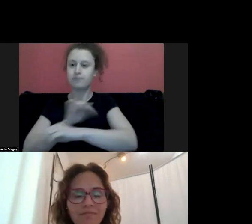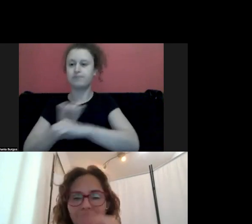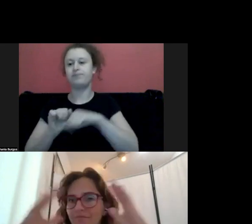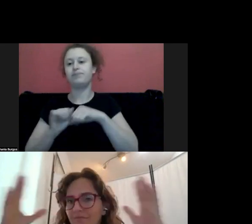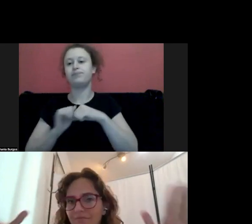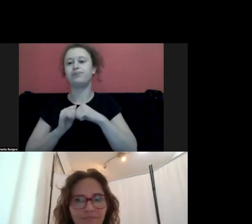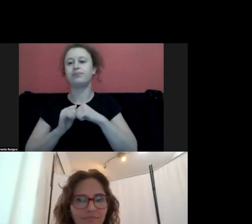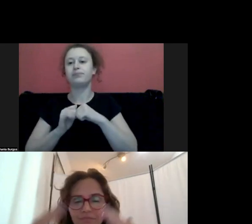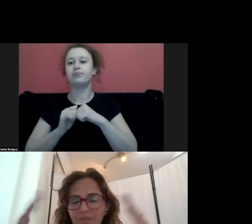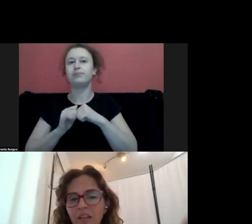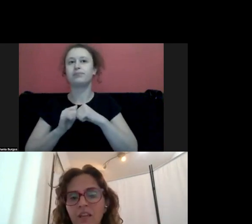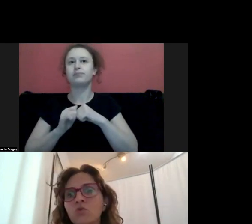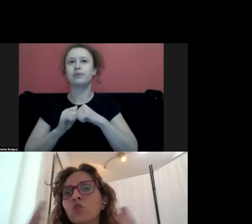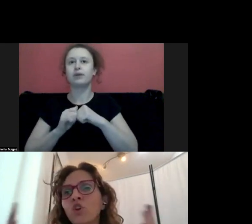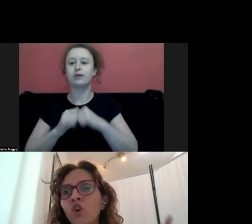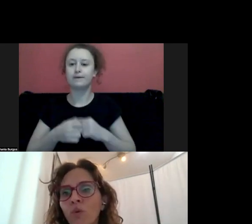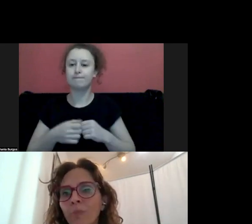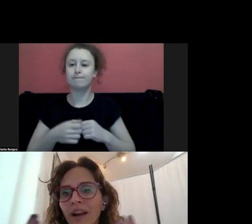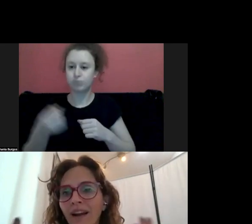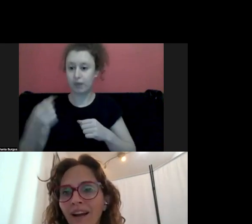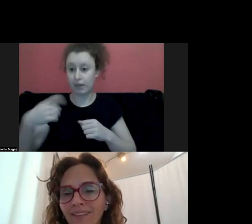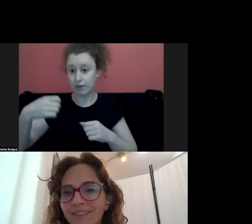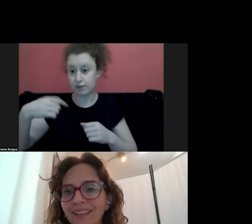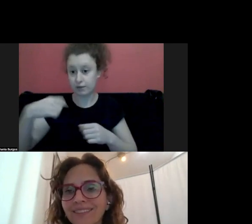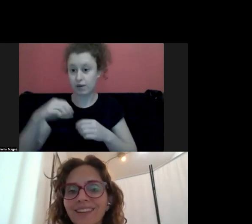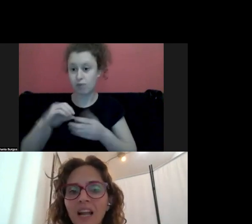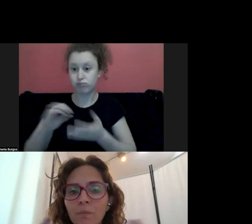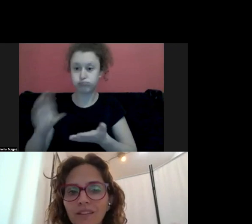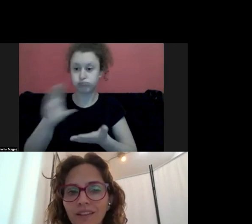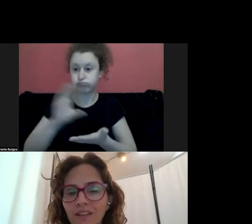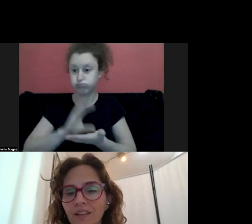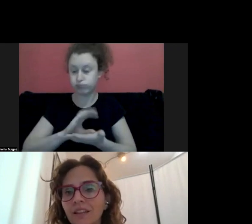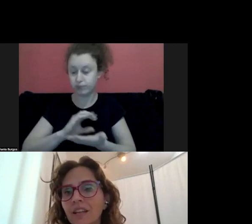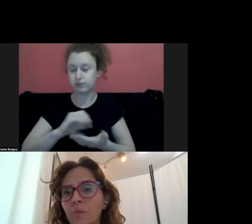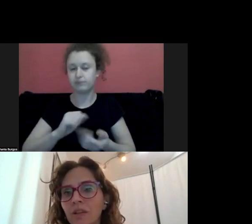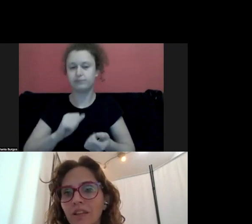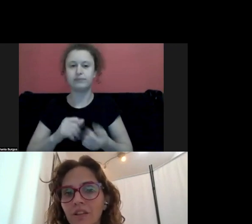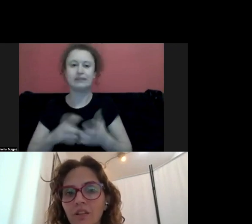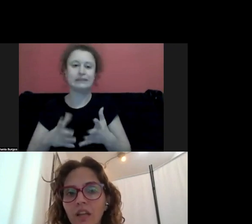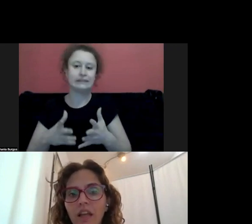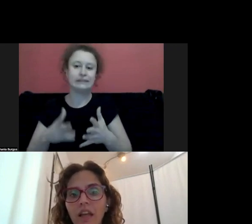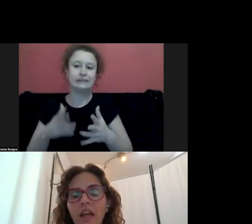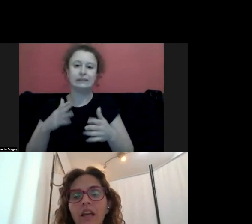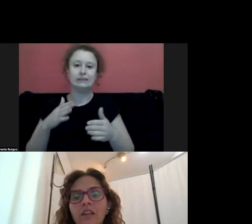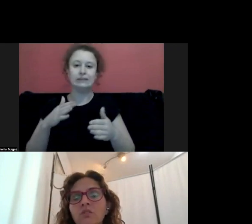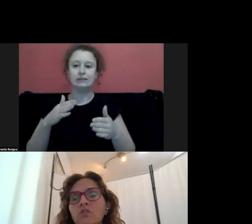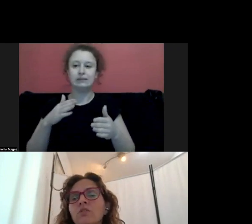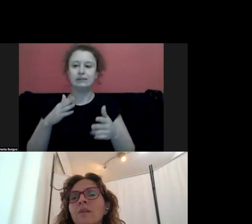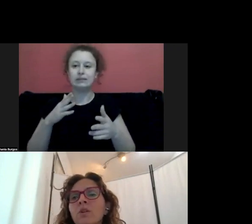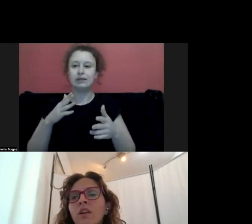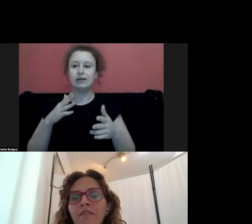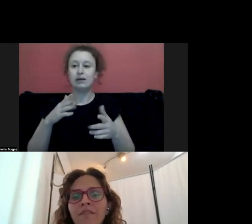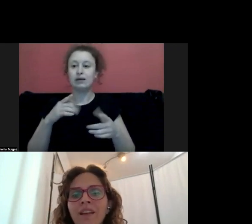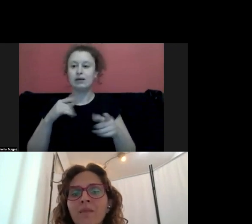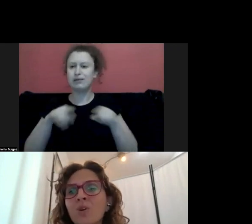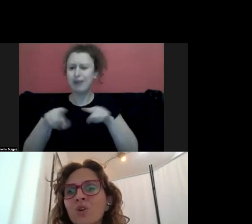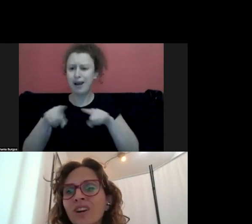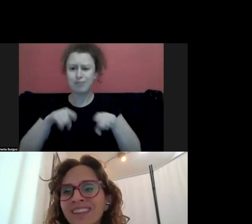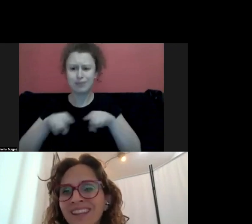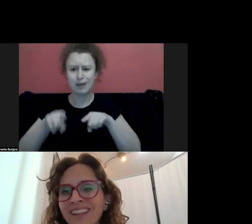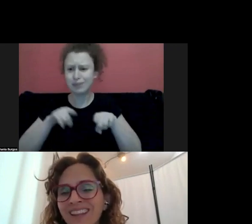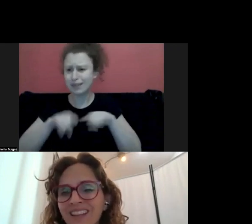MEC, y es un no parar de trámites y trámites. Esto es una